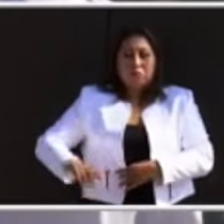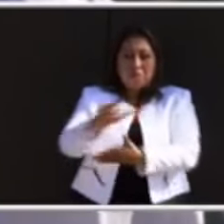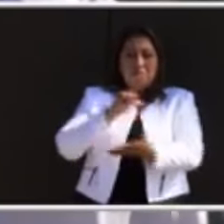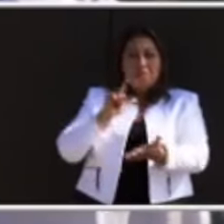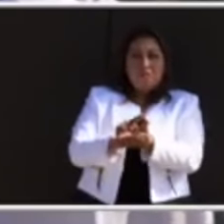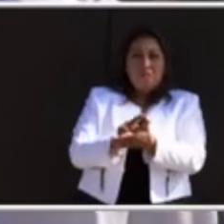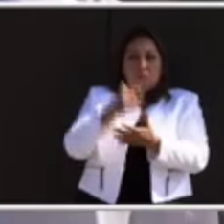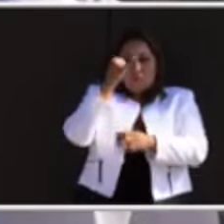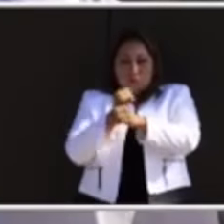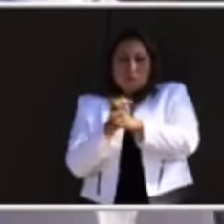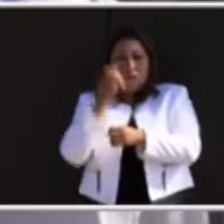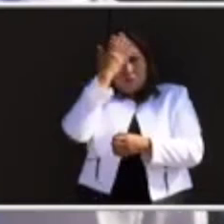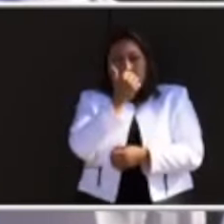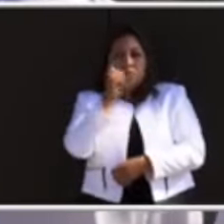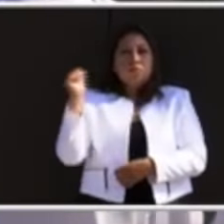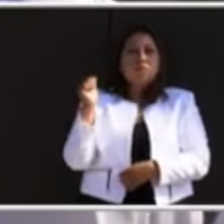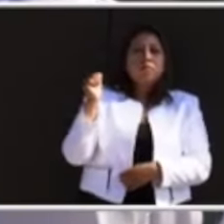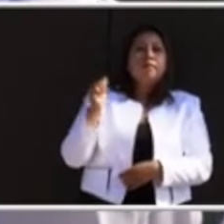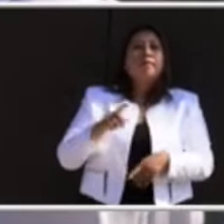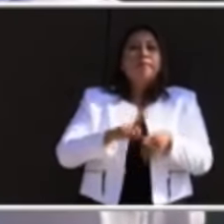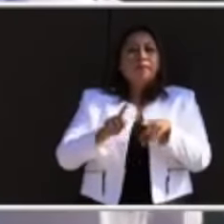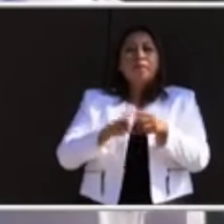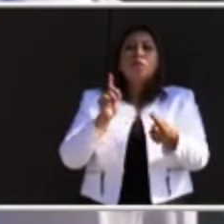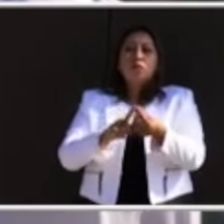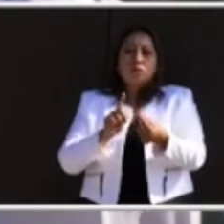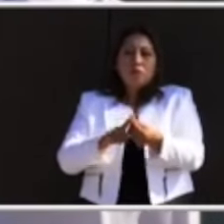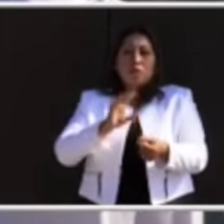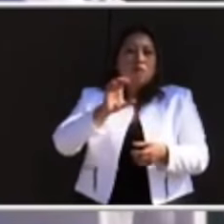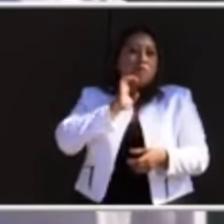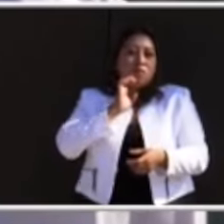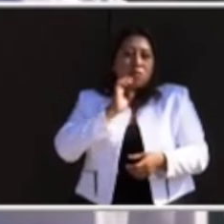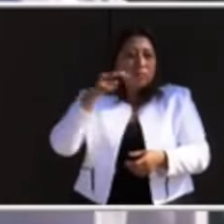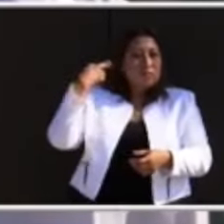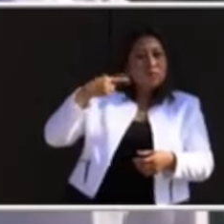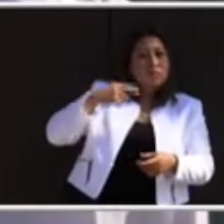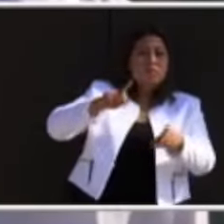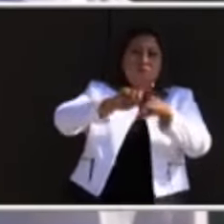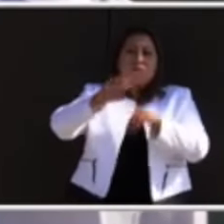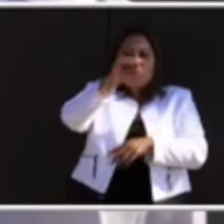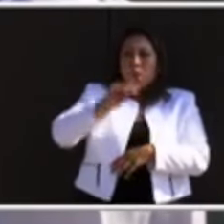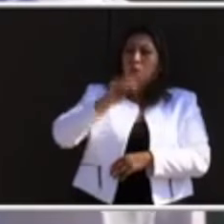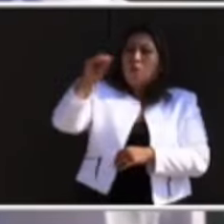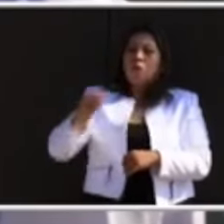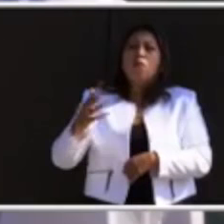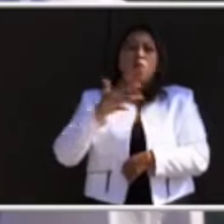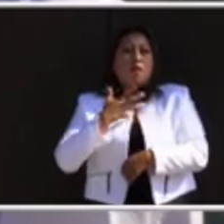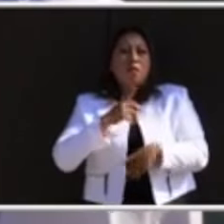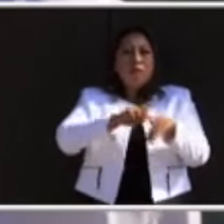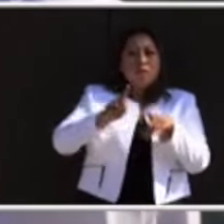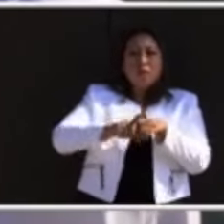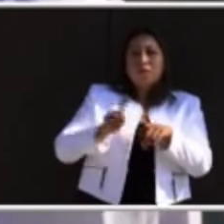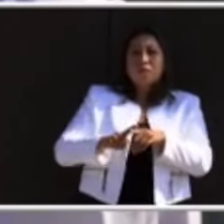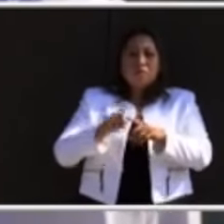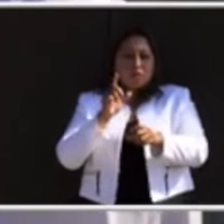de la propiedad en Córdoba y Veracruz, director de Archivo General de Notarías y Registro Público de la Propiedad.